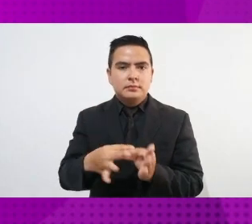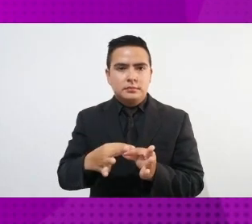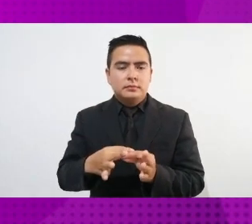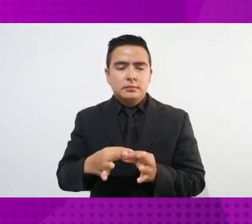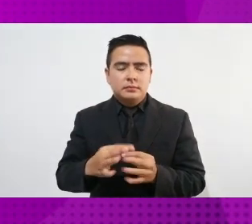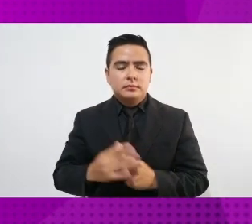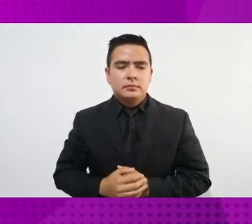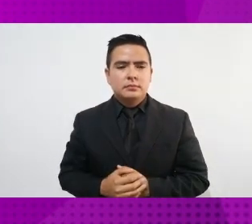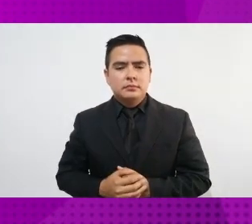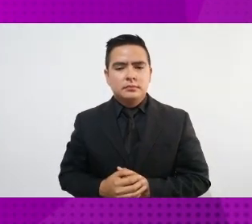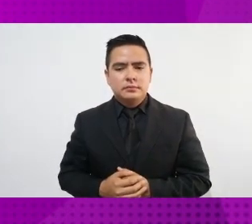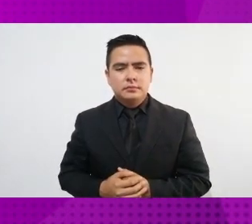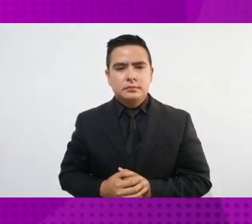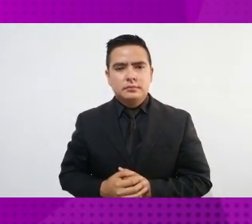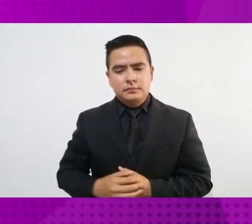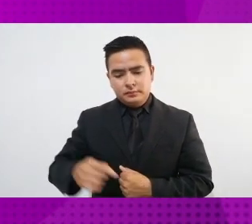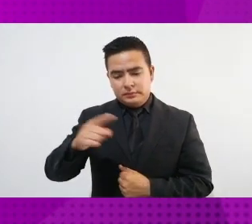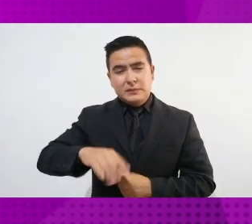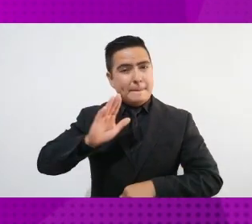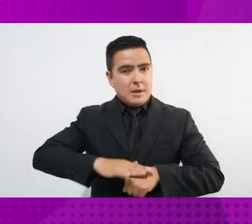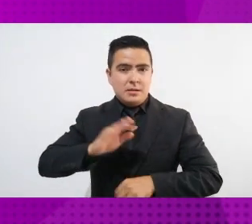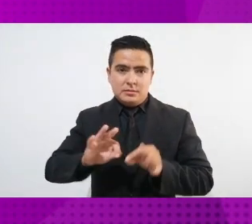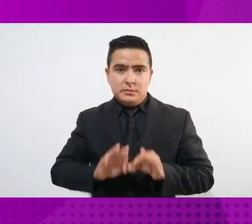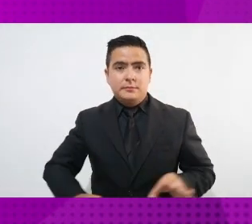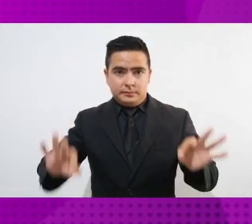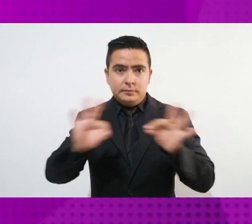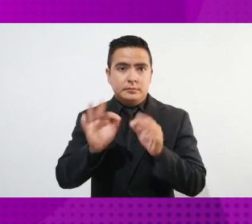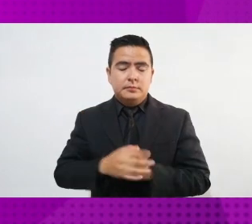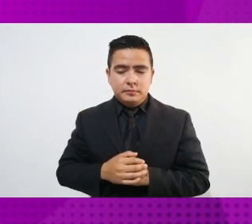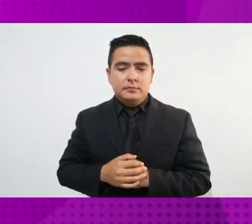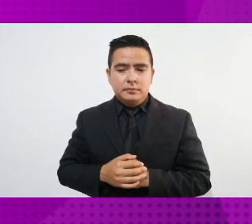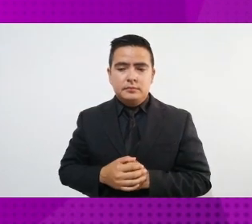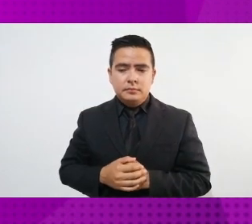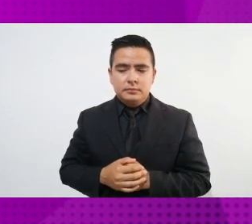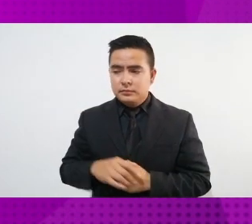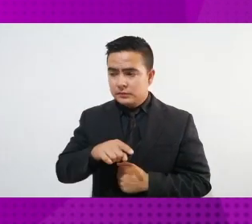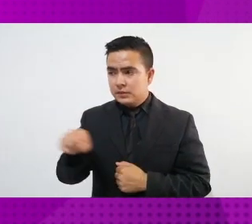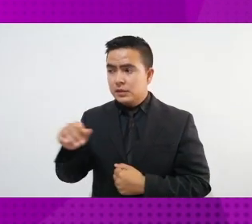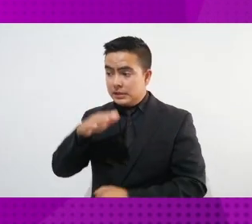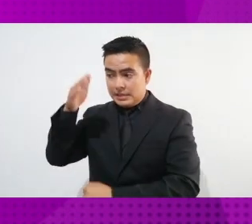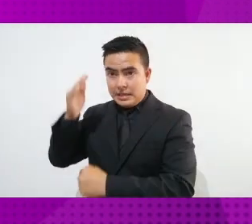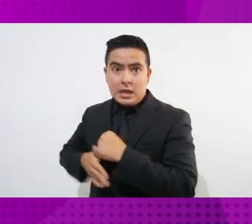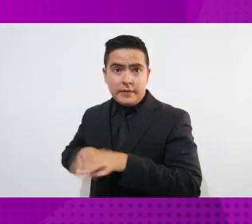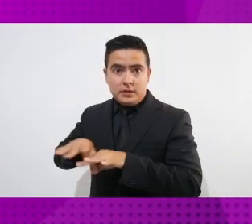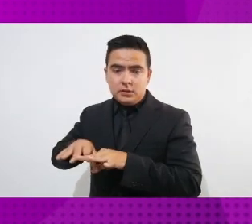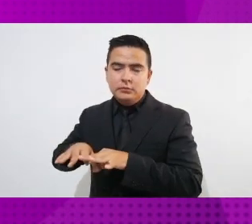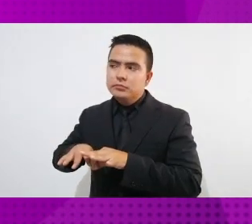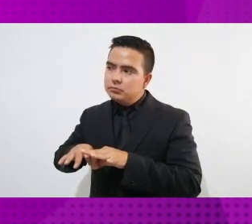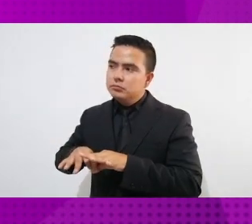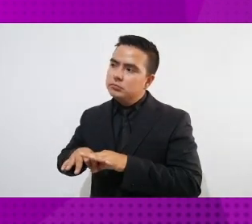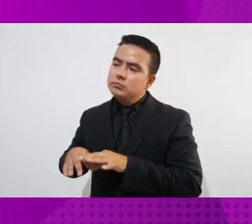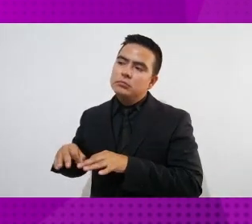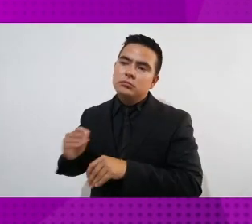esa nueva conformación que será imprescindible para que cuando se agote el mandato representativo de los